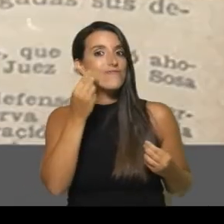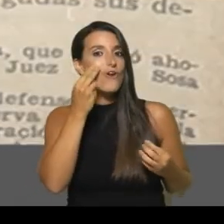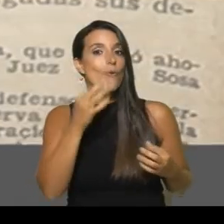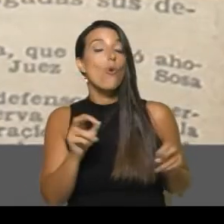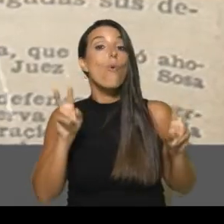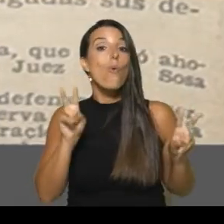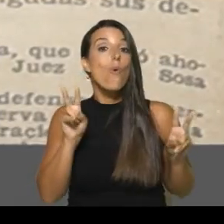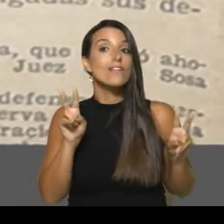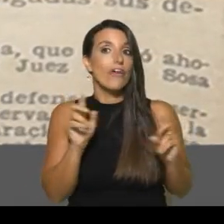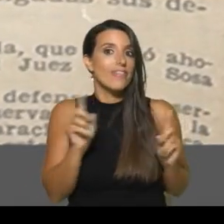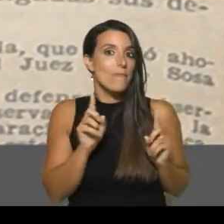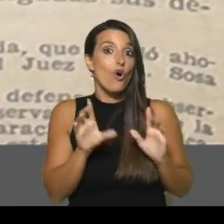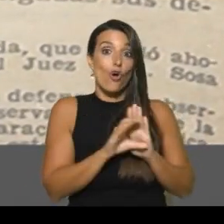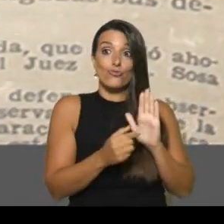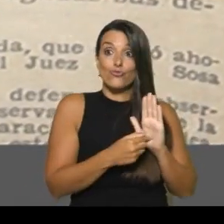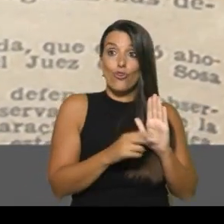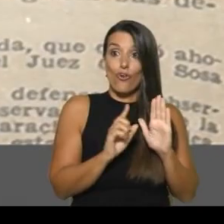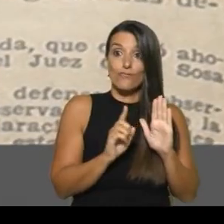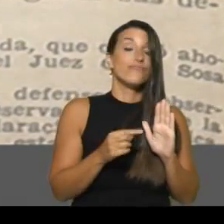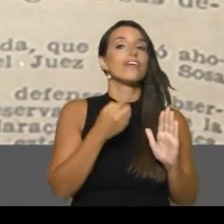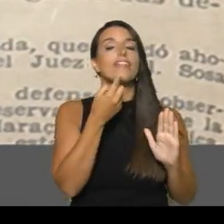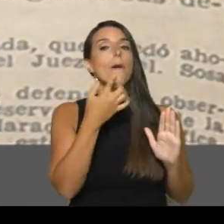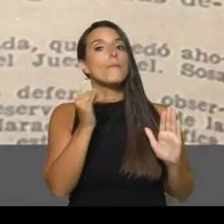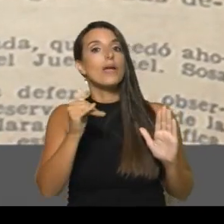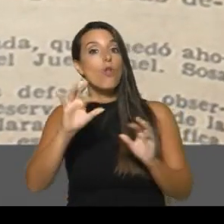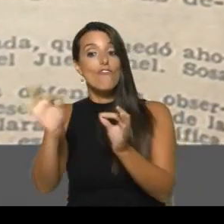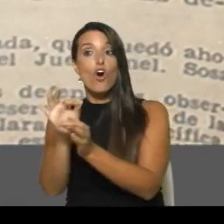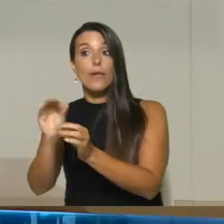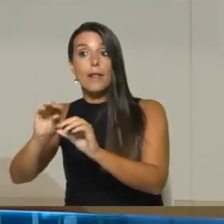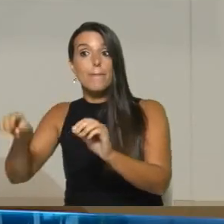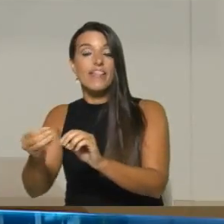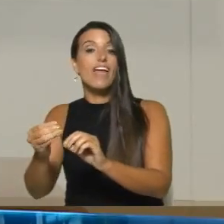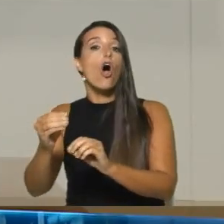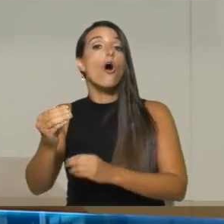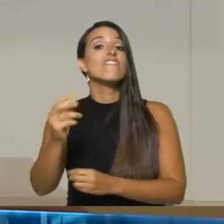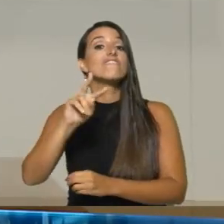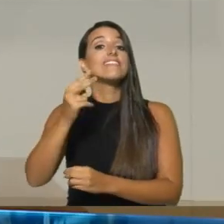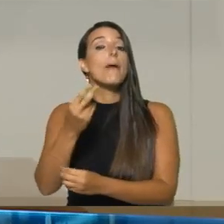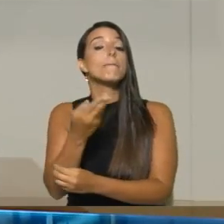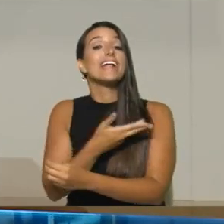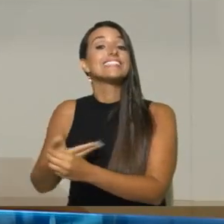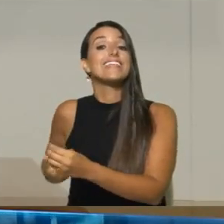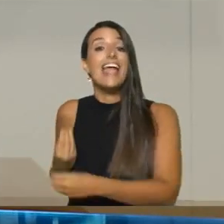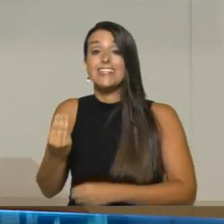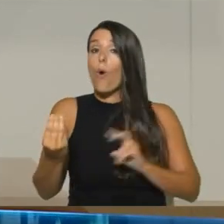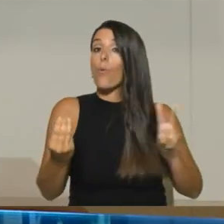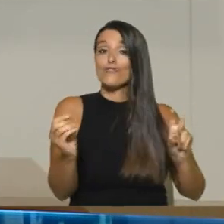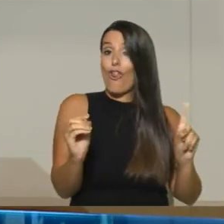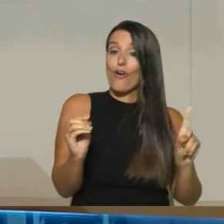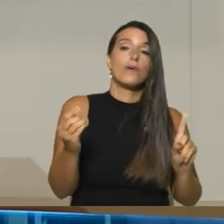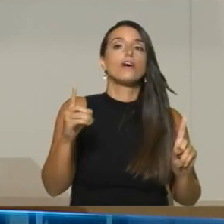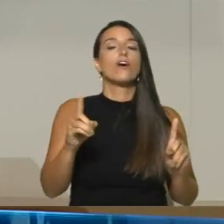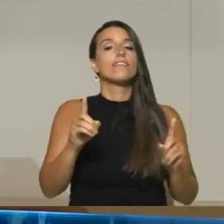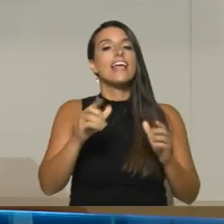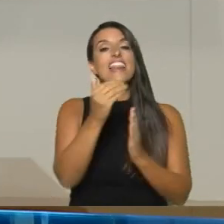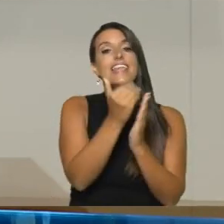de Wilson tampoco estaba previsto en la Constitución es decir si caía verde tenía que asumir esa peli que era el vicepresidente la lista 15 quiso convencer